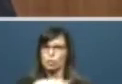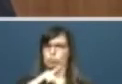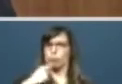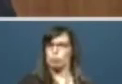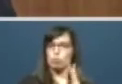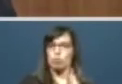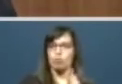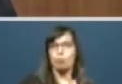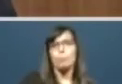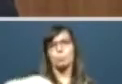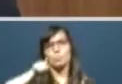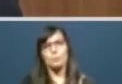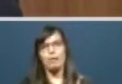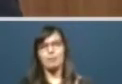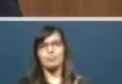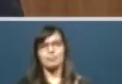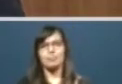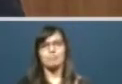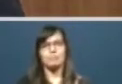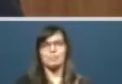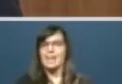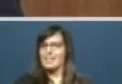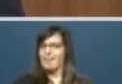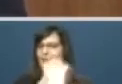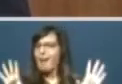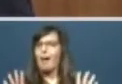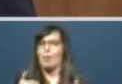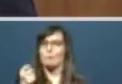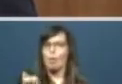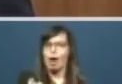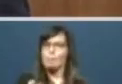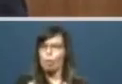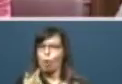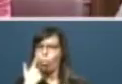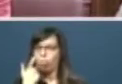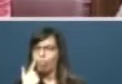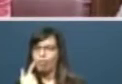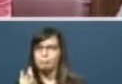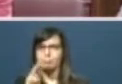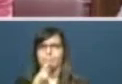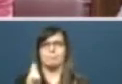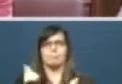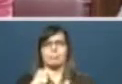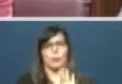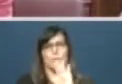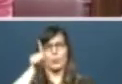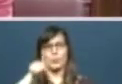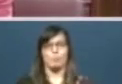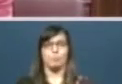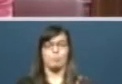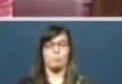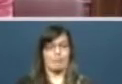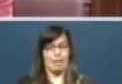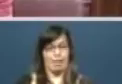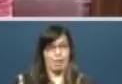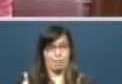que también están presentes unos claros y crecientes indicios de recuperación un tiempo por lo tanto